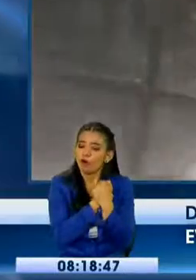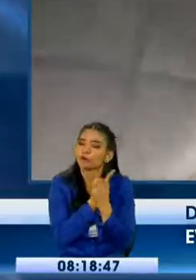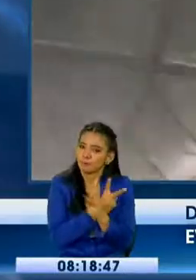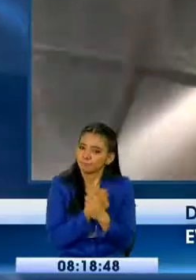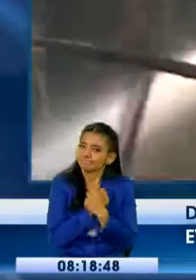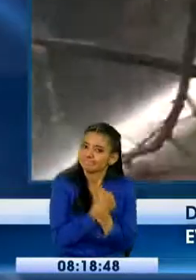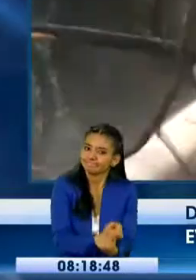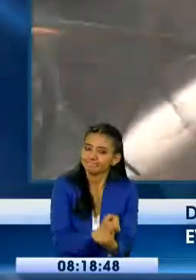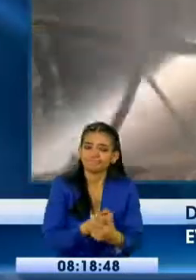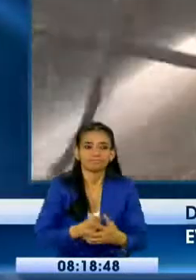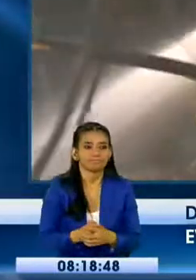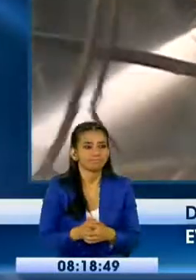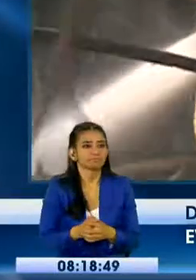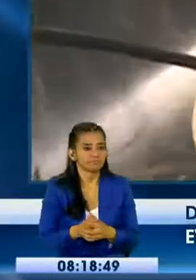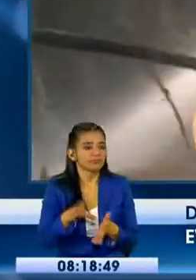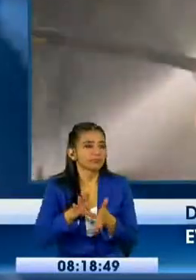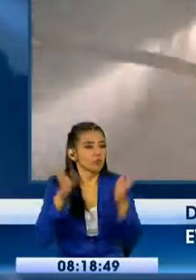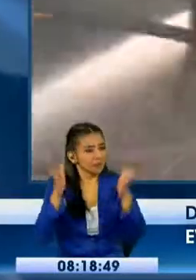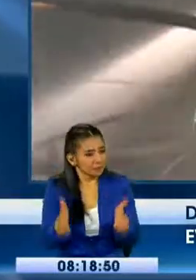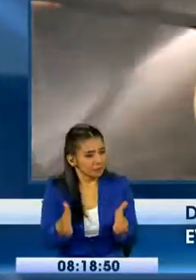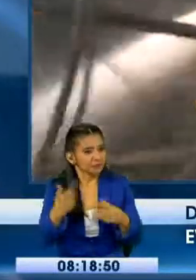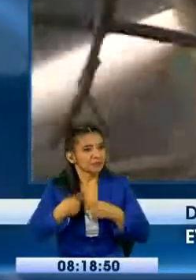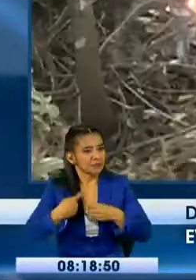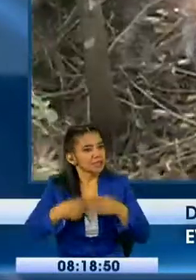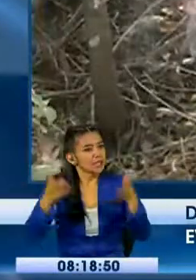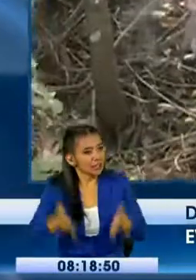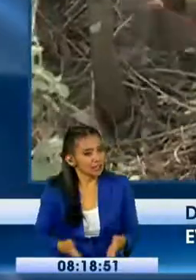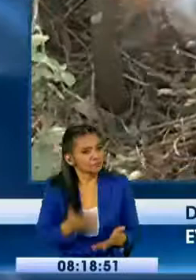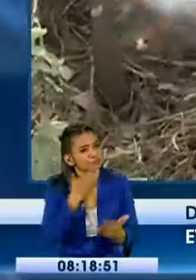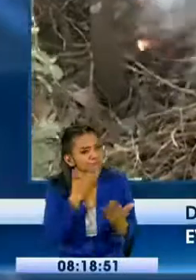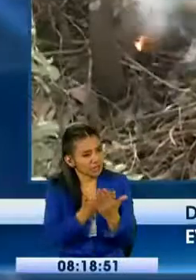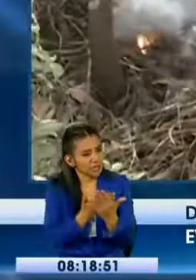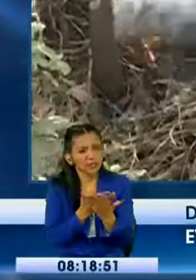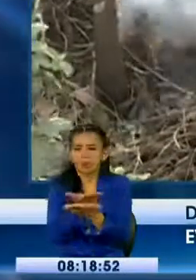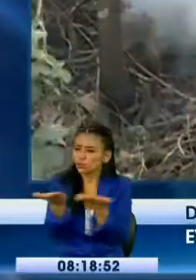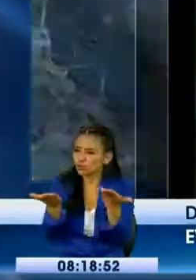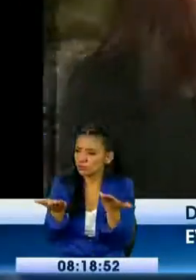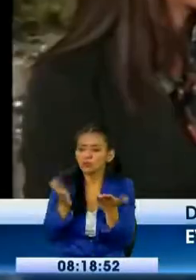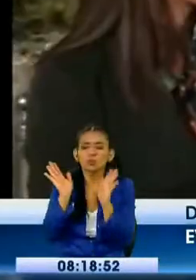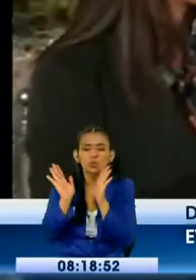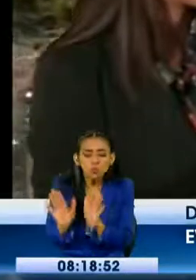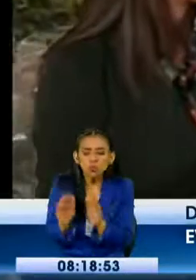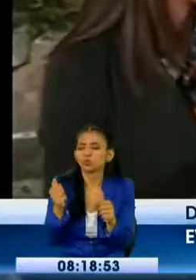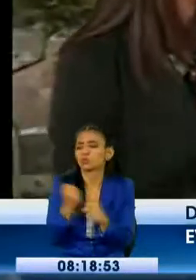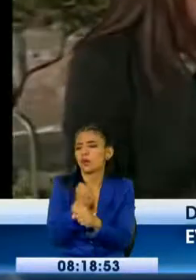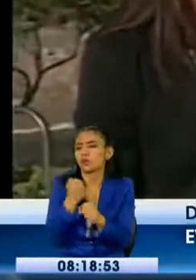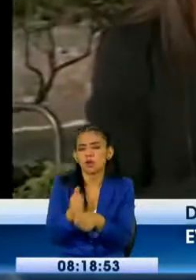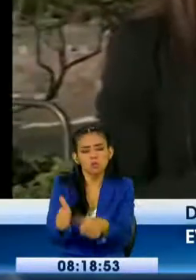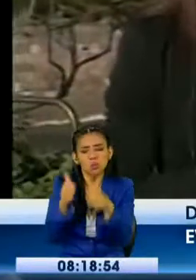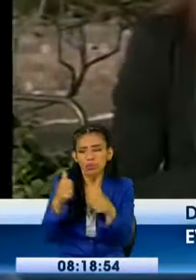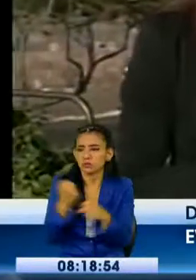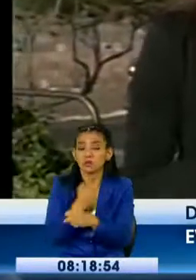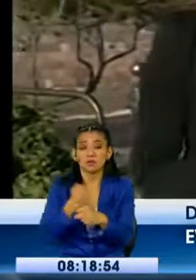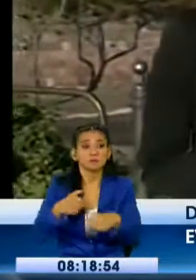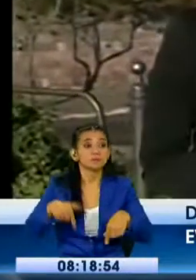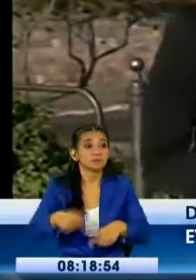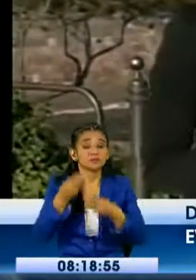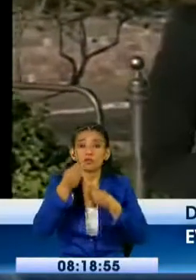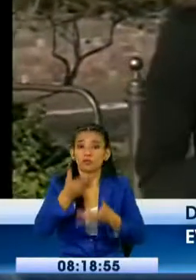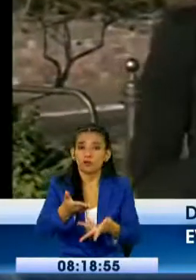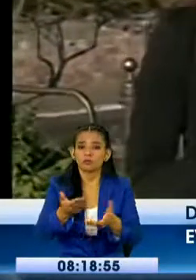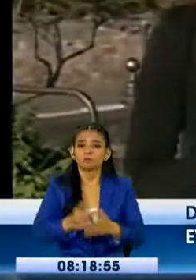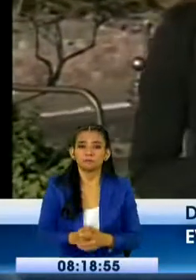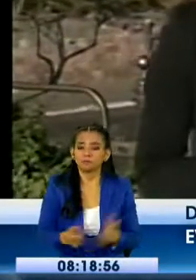tenemos para Quito. De parte de toda la ciudadanía, comandante, realmente muchísimas gracias por todo el trabajo que están realizando. Esta es la información que